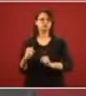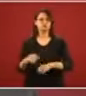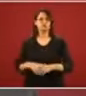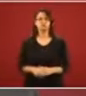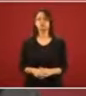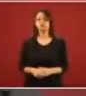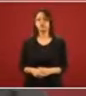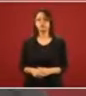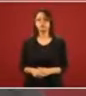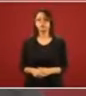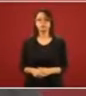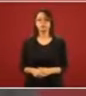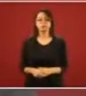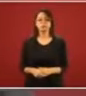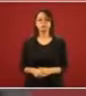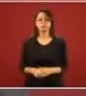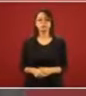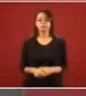tienen